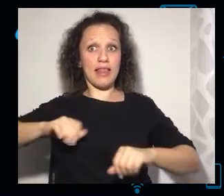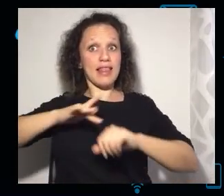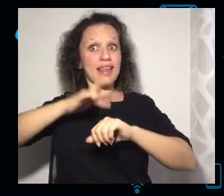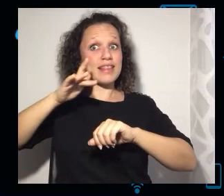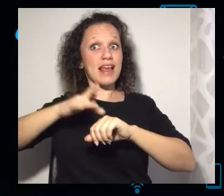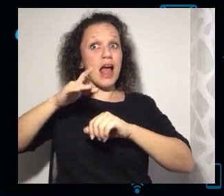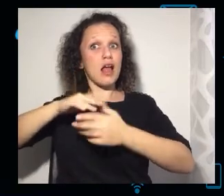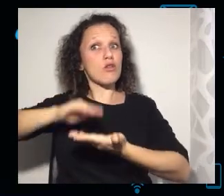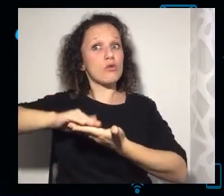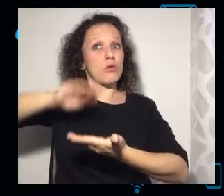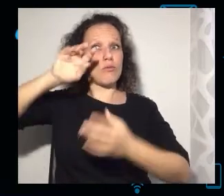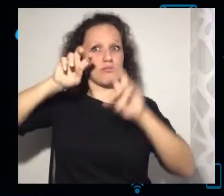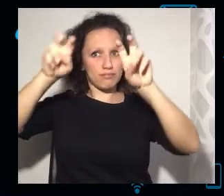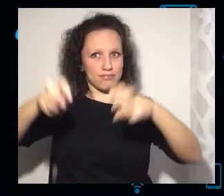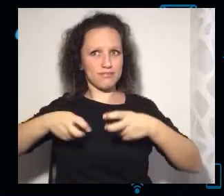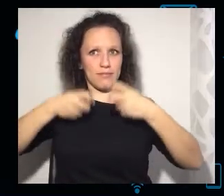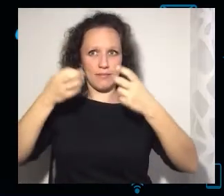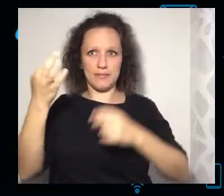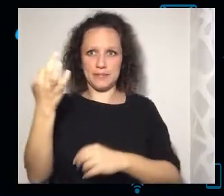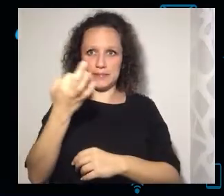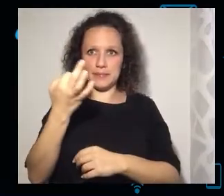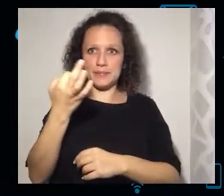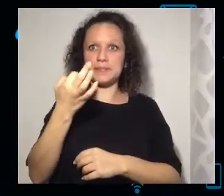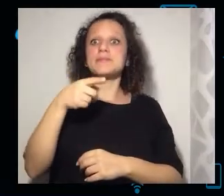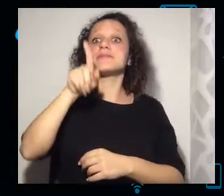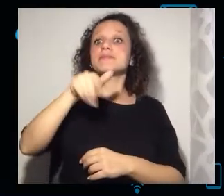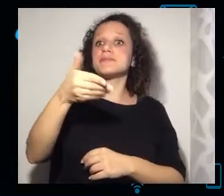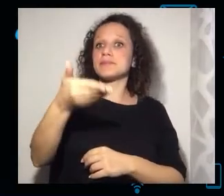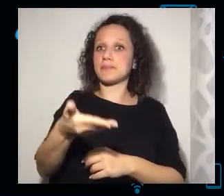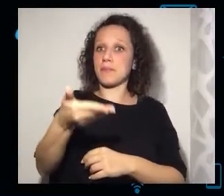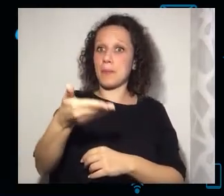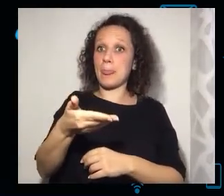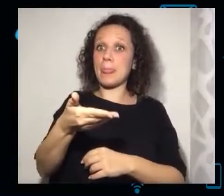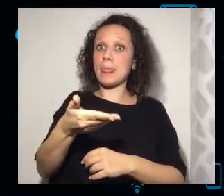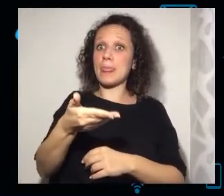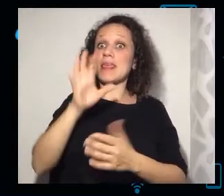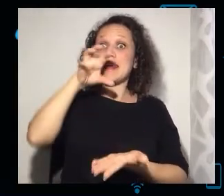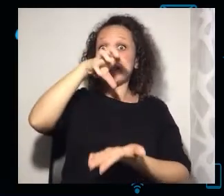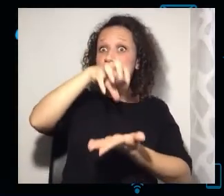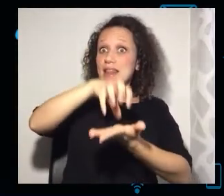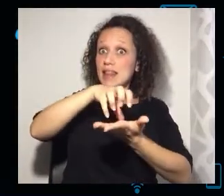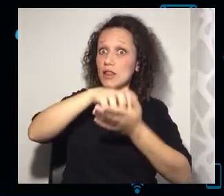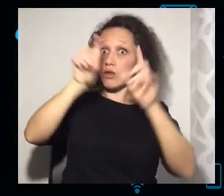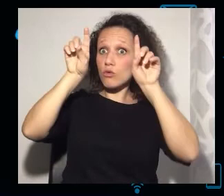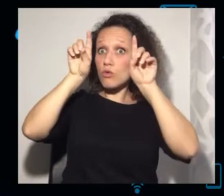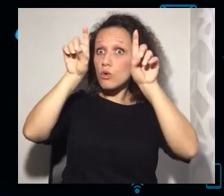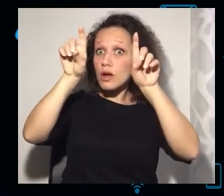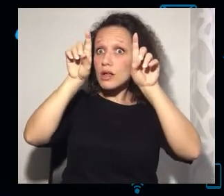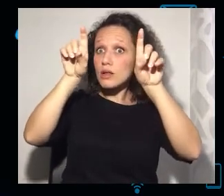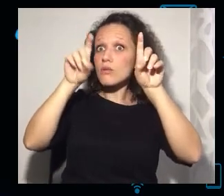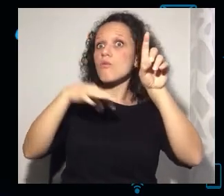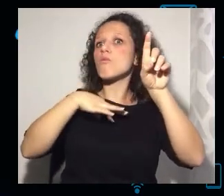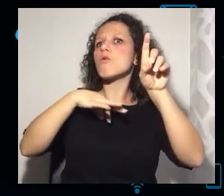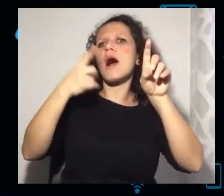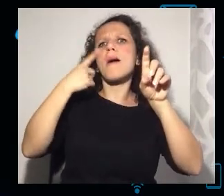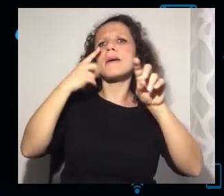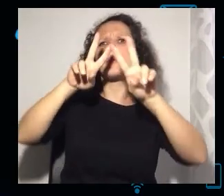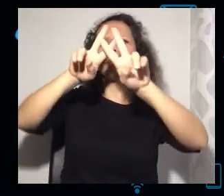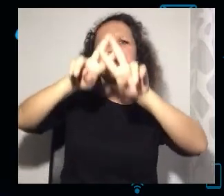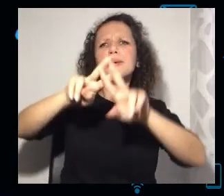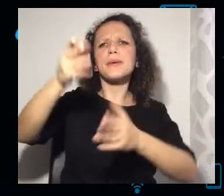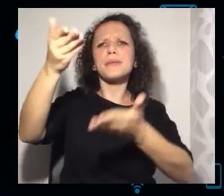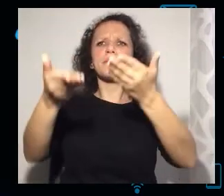luego lo que creo que también es importante en el centro educativo tienen la responsabilidad de evaluar no sé si están adquiriendo